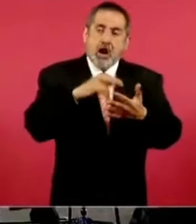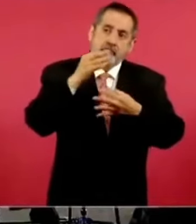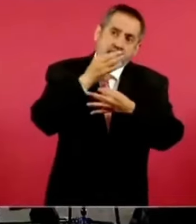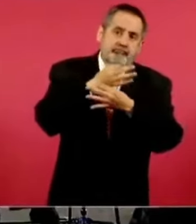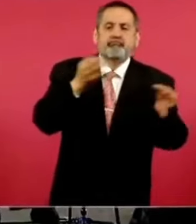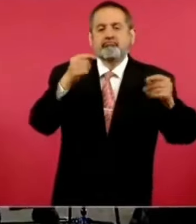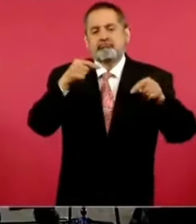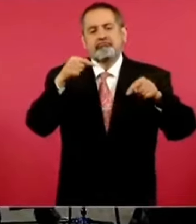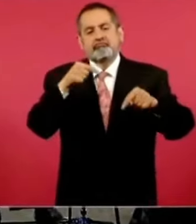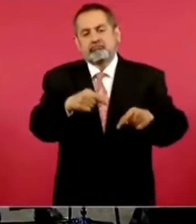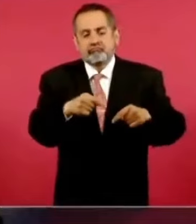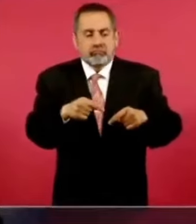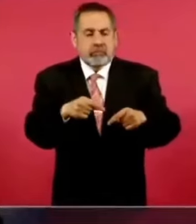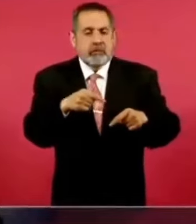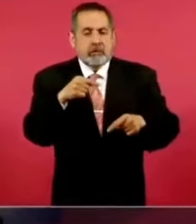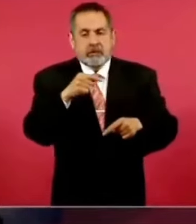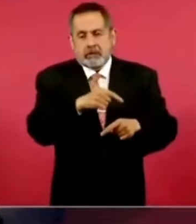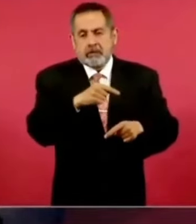esta